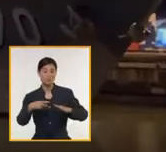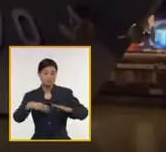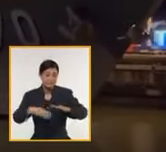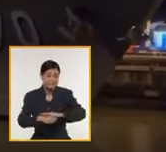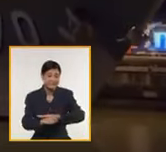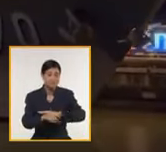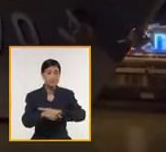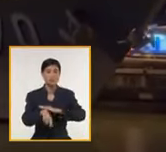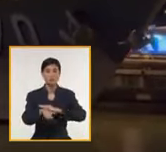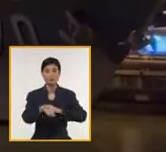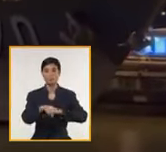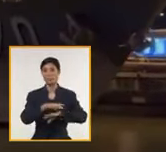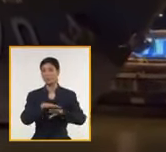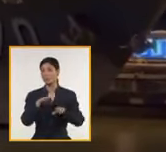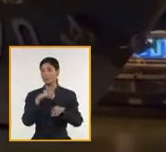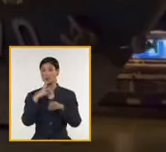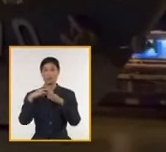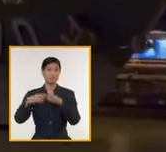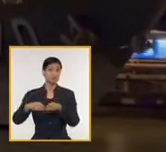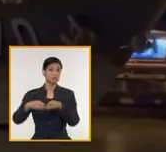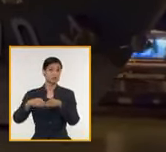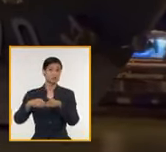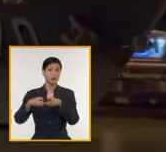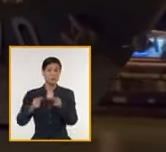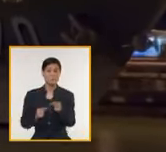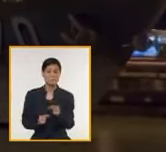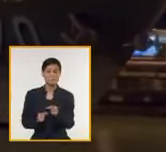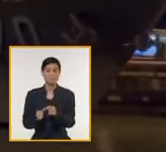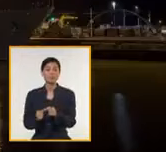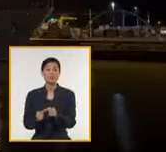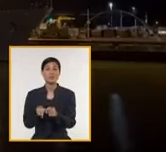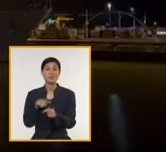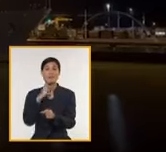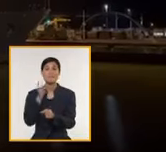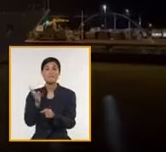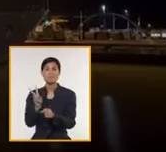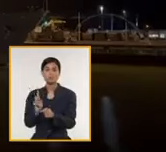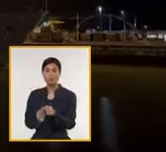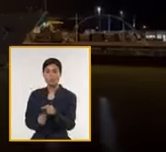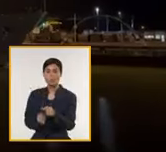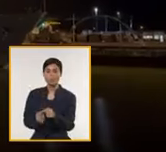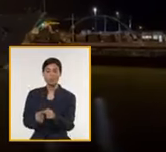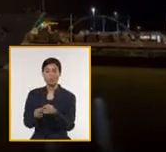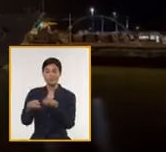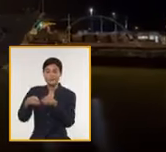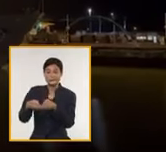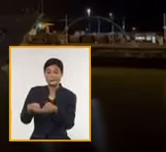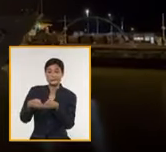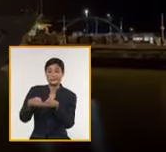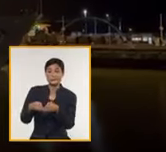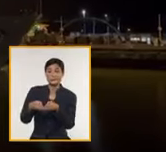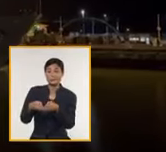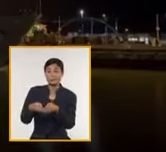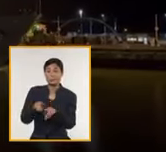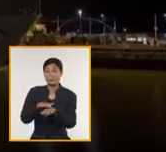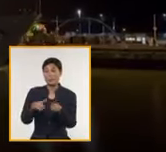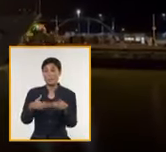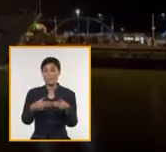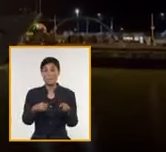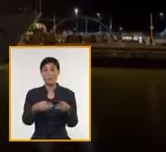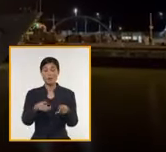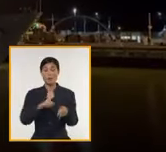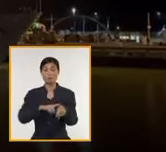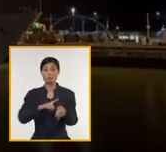medio de un despliegue naval de Washington cerca de las costas de Venezuela. El crucero pasó por la esclusa de Pedro Miguel hacia las